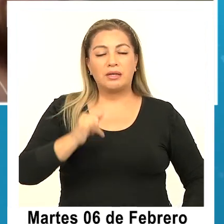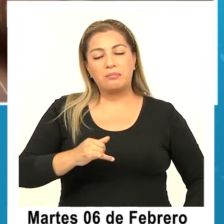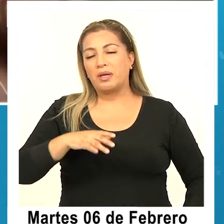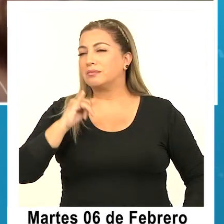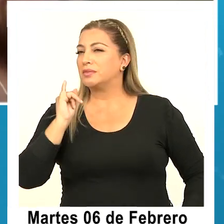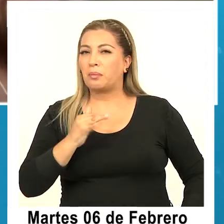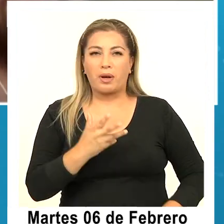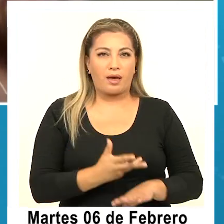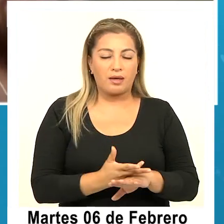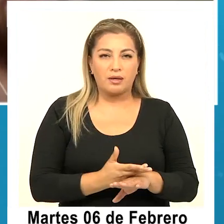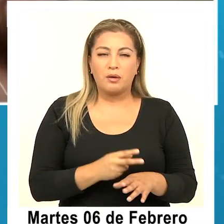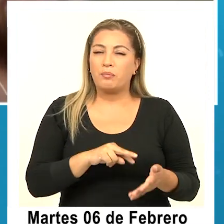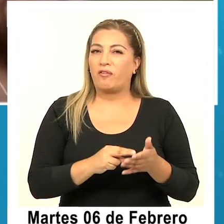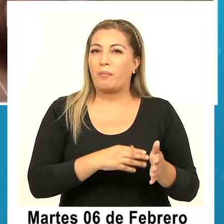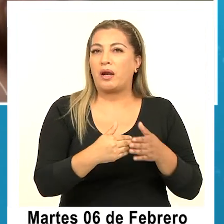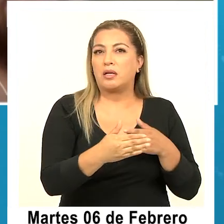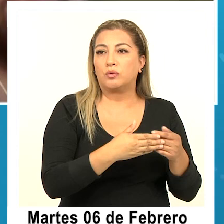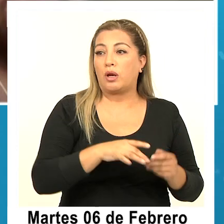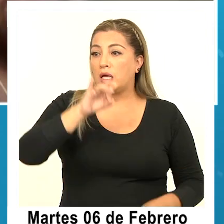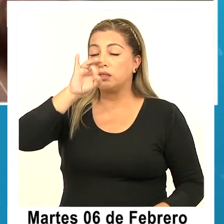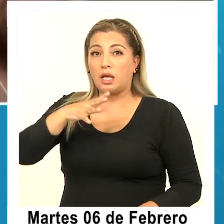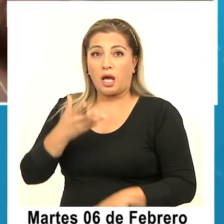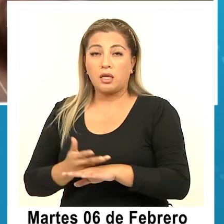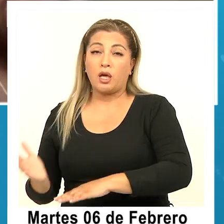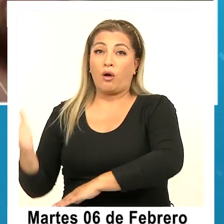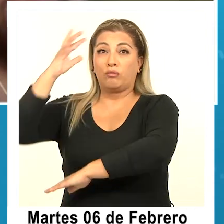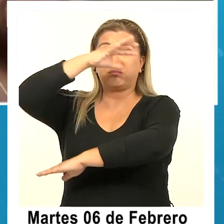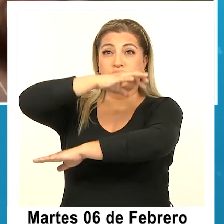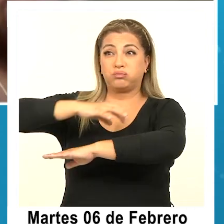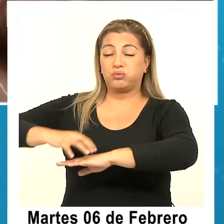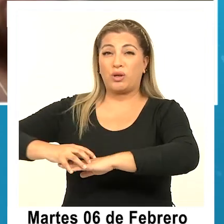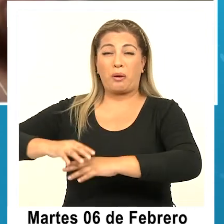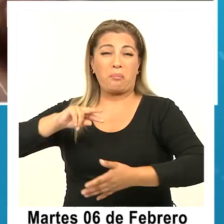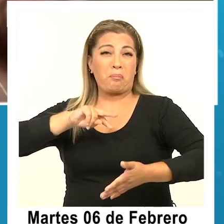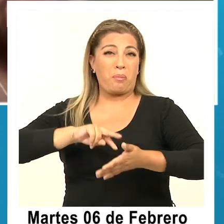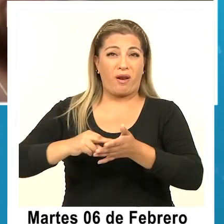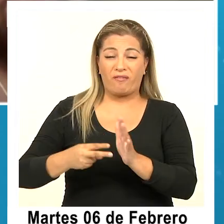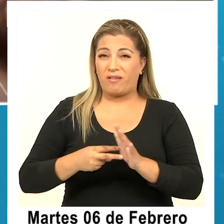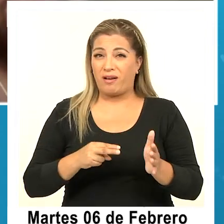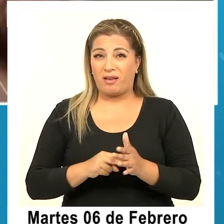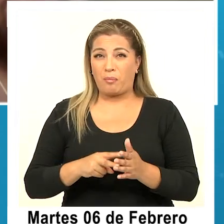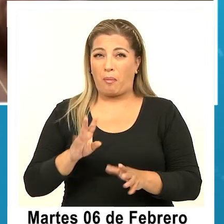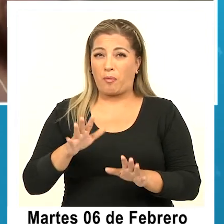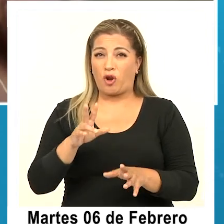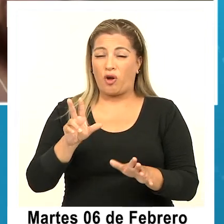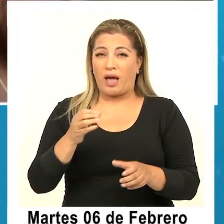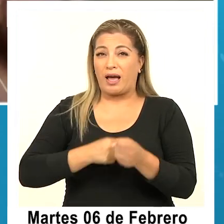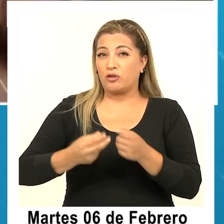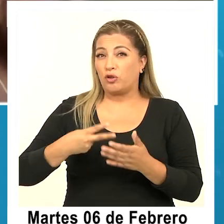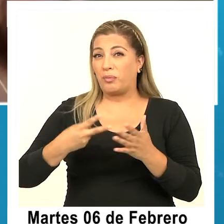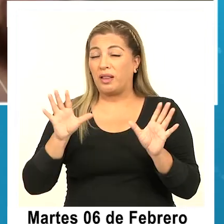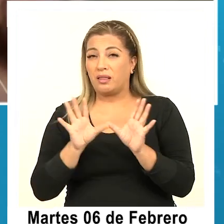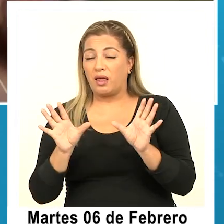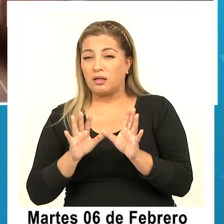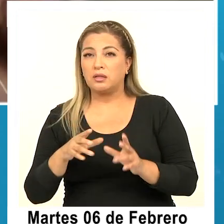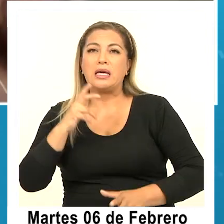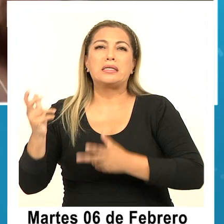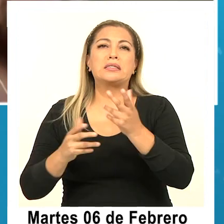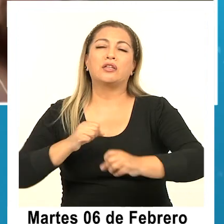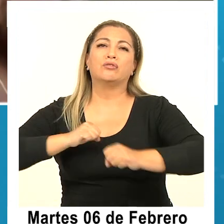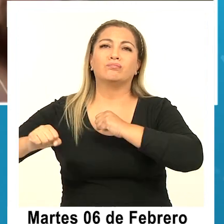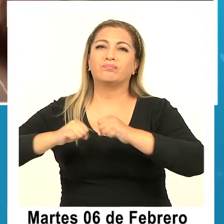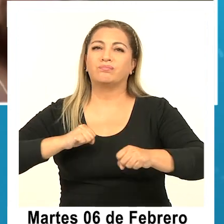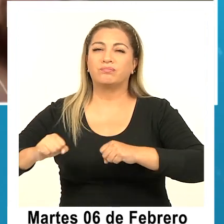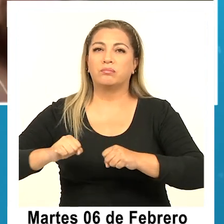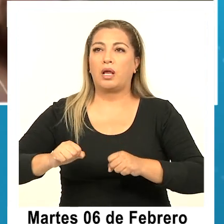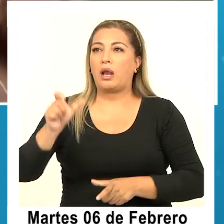a catástrofes naturales. En Chile tienes tsunami, que dejaron la embarrada a inicio de la década de 2010, incendios, terremoto, y